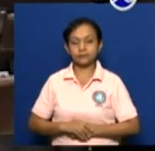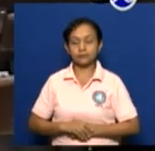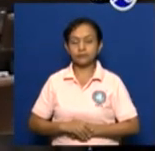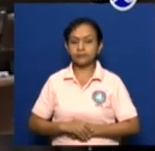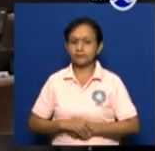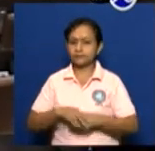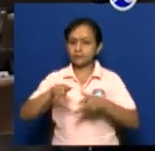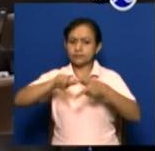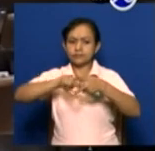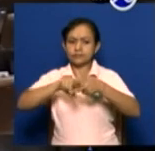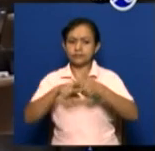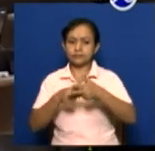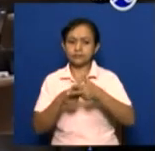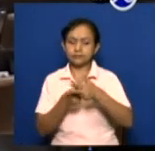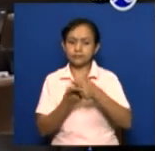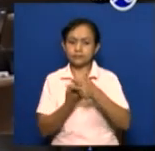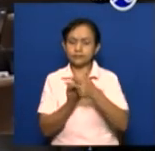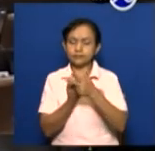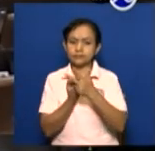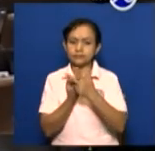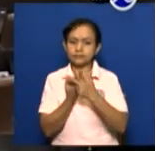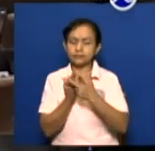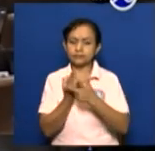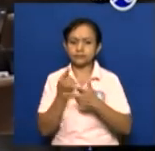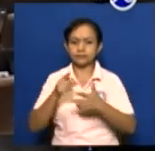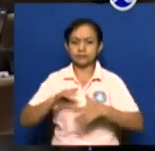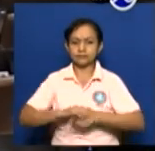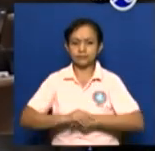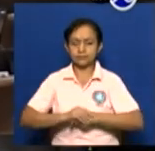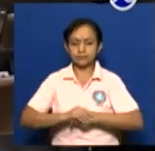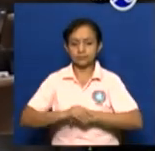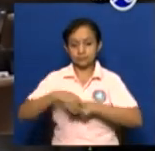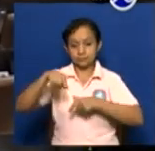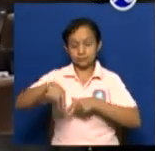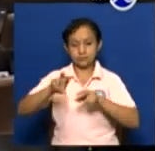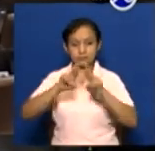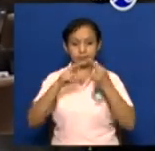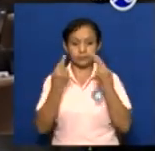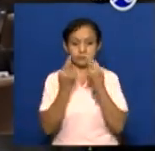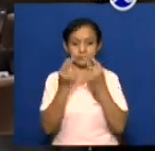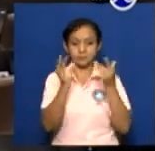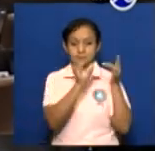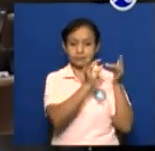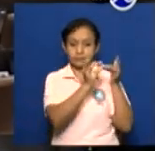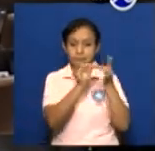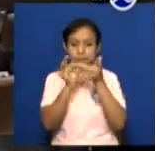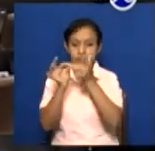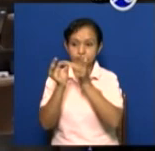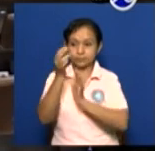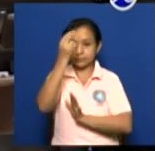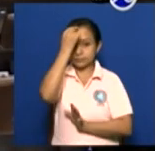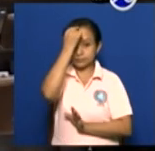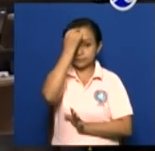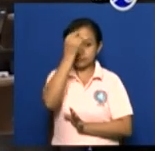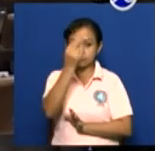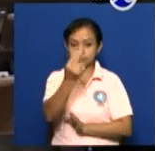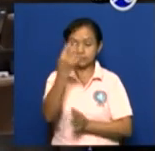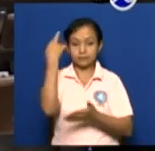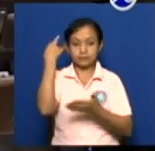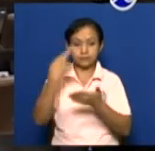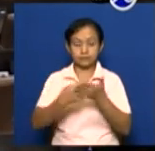Estamos iniciando en estos momentos esta sesión especial en conmemoración